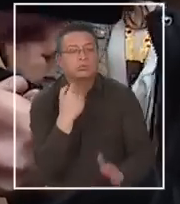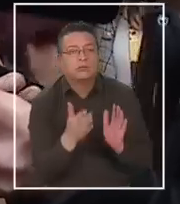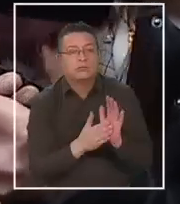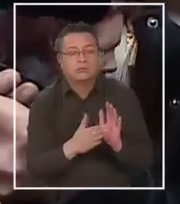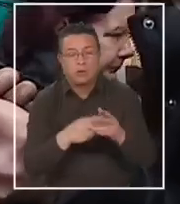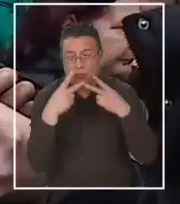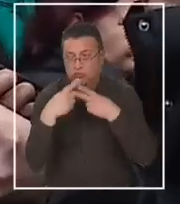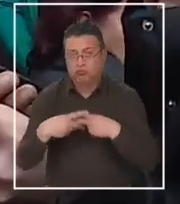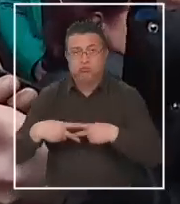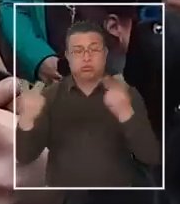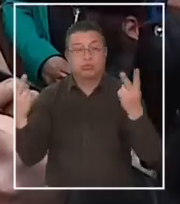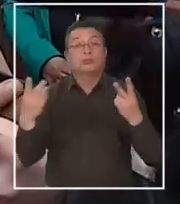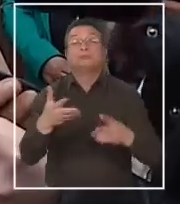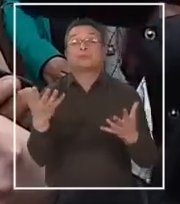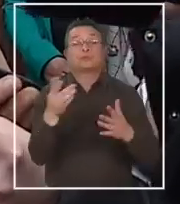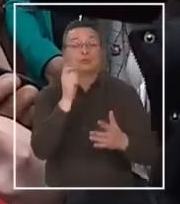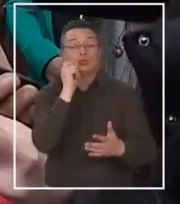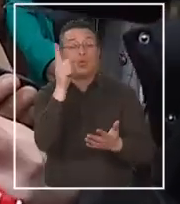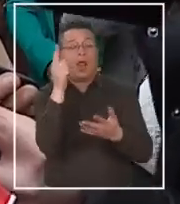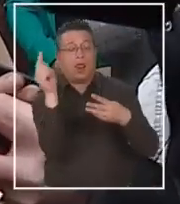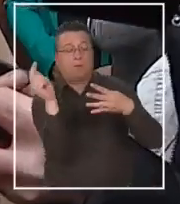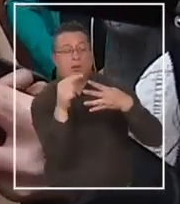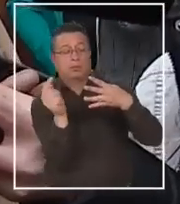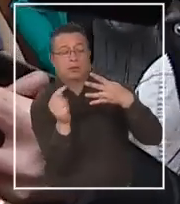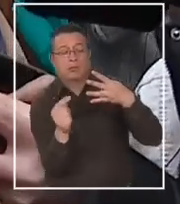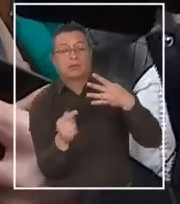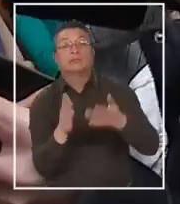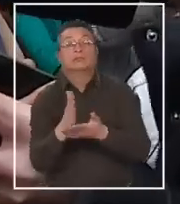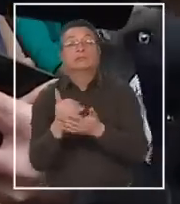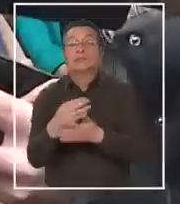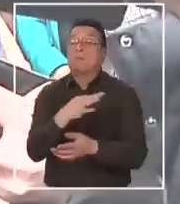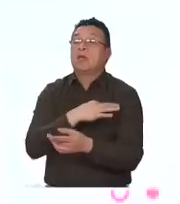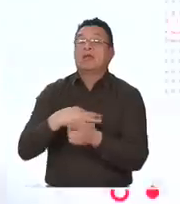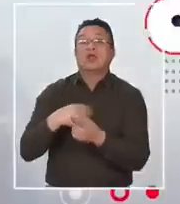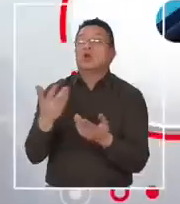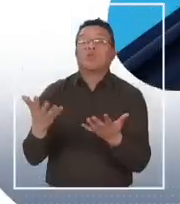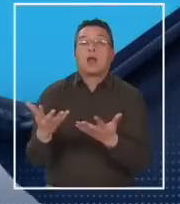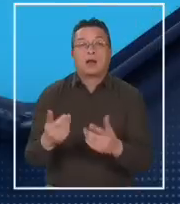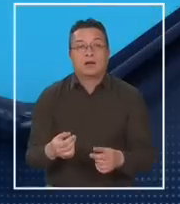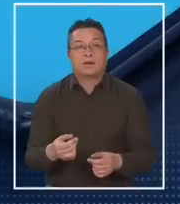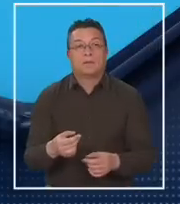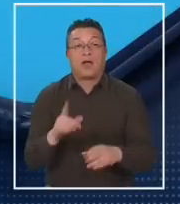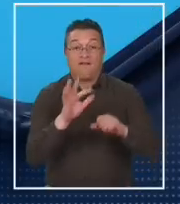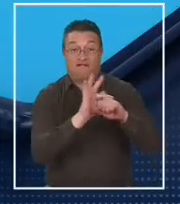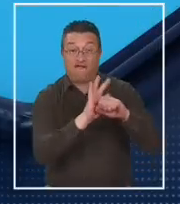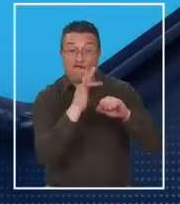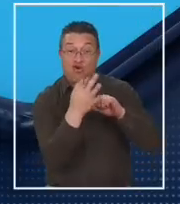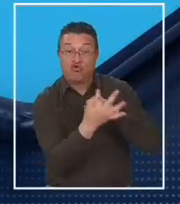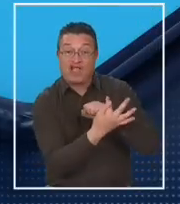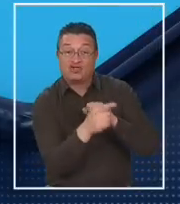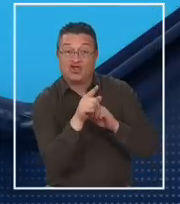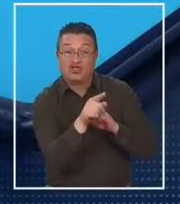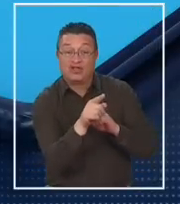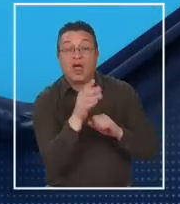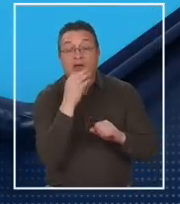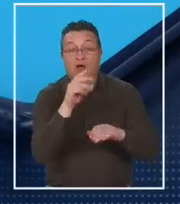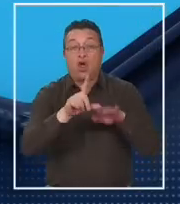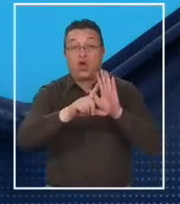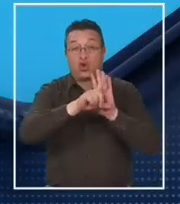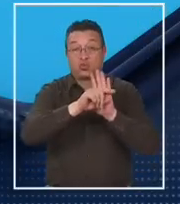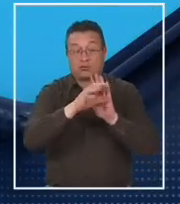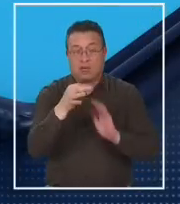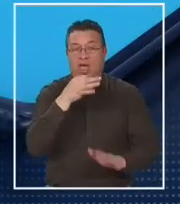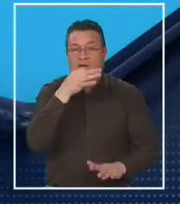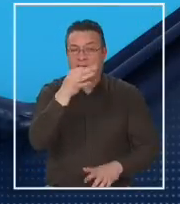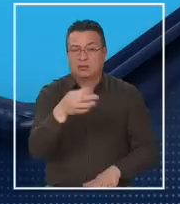dé a conocer cuáles son las medidas que va a tomar el ministerio. La fundación en cuestión aseguró en su cuenta de Twitter que mantiene